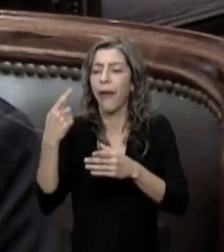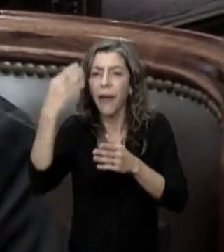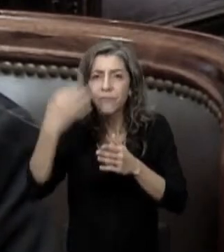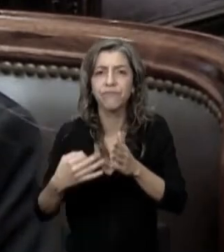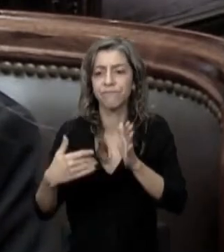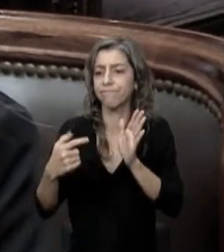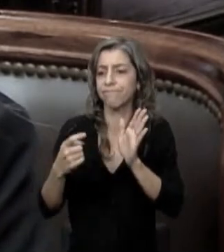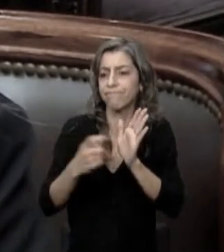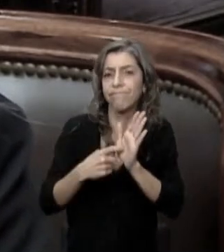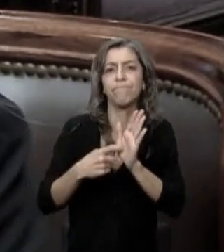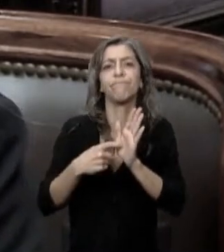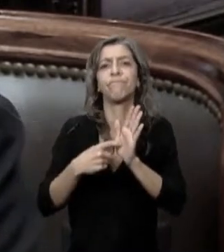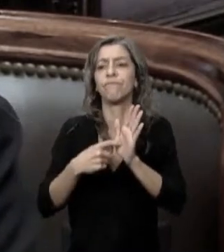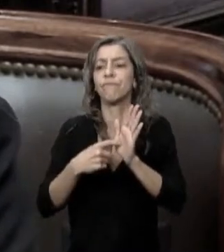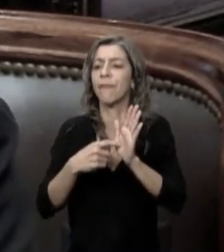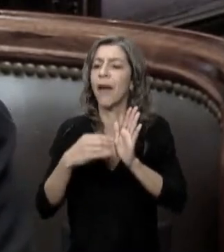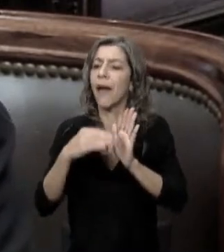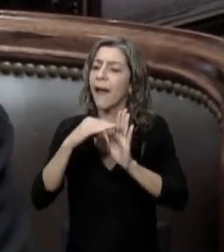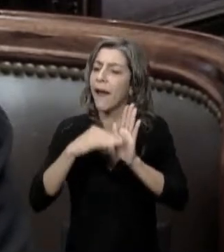y la comunicación.